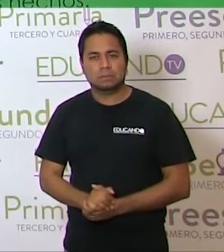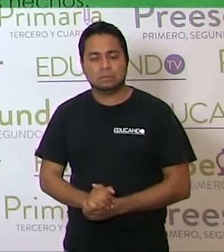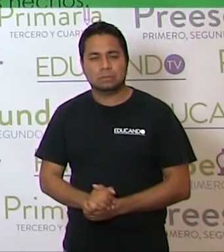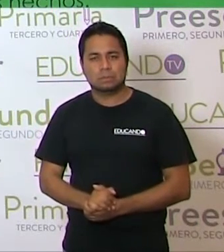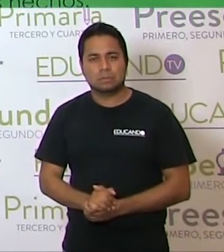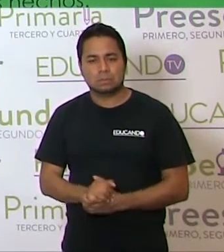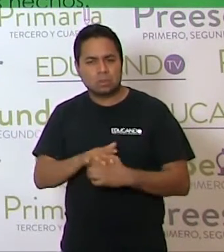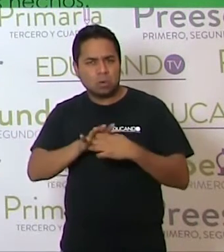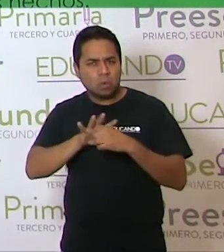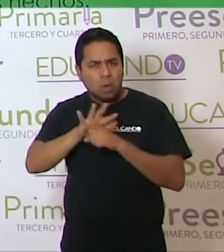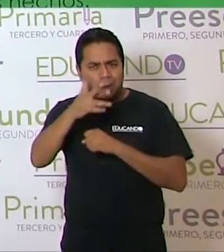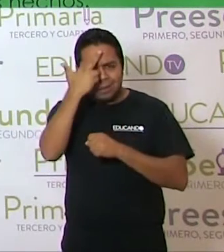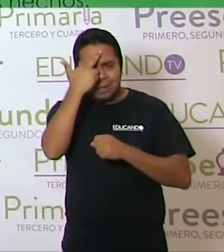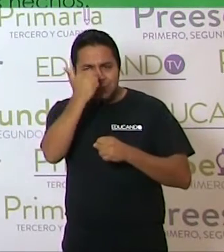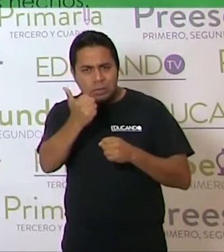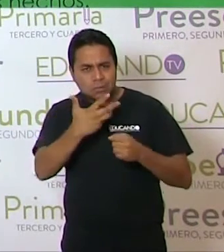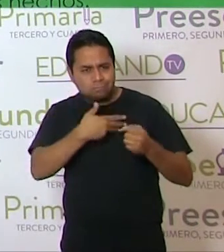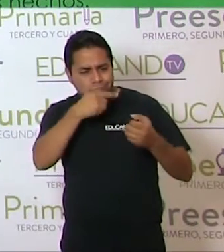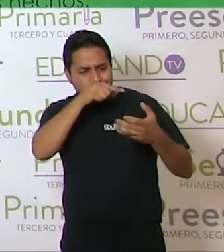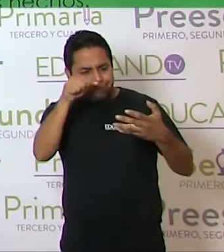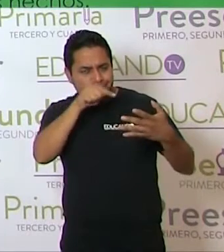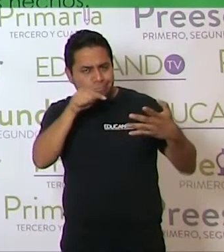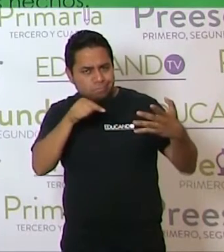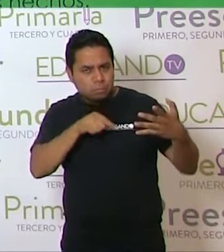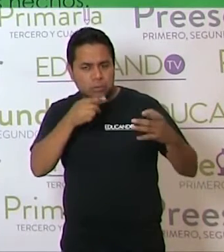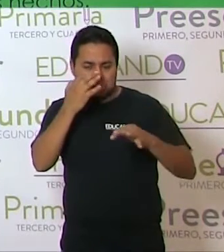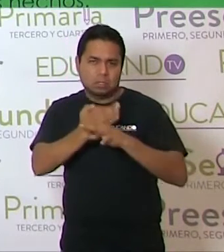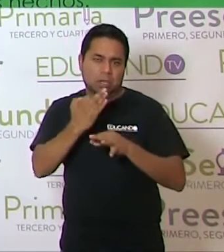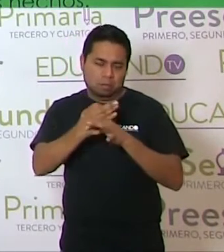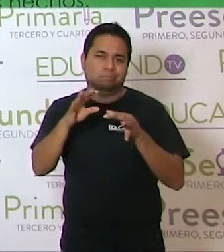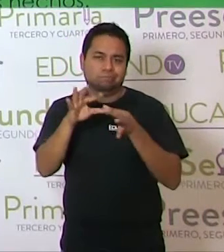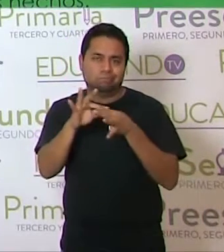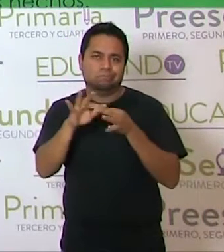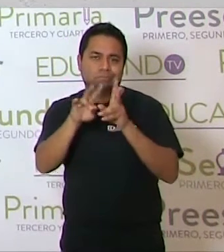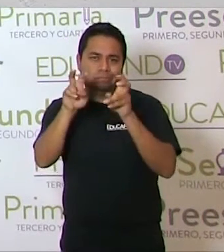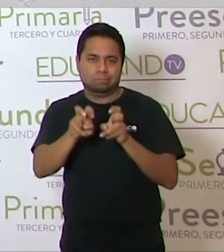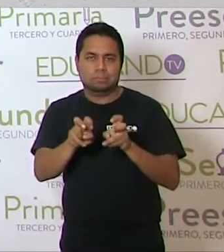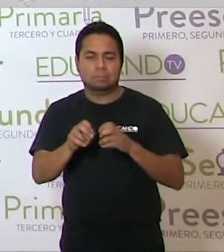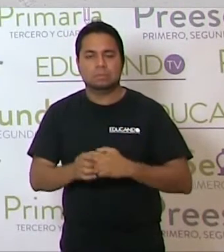los argumentos que es lo que estamos hablando